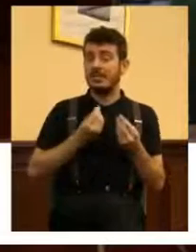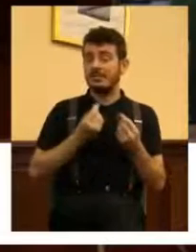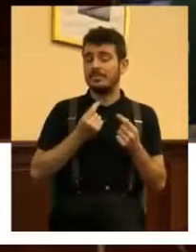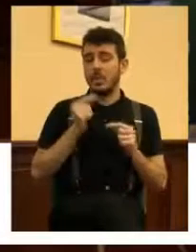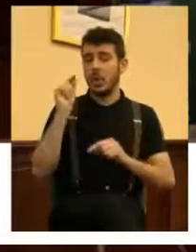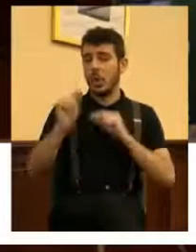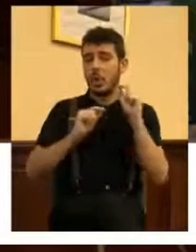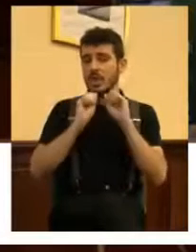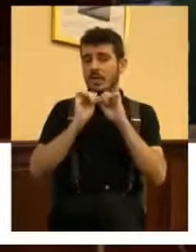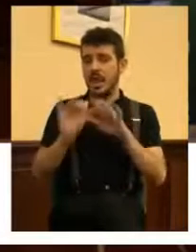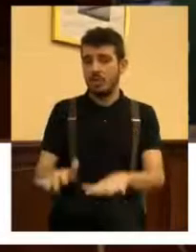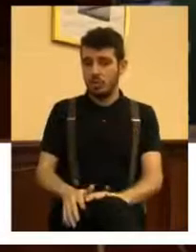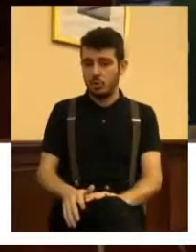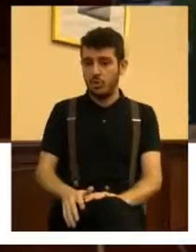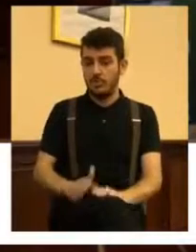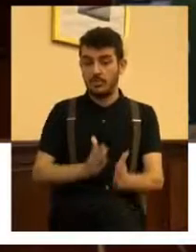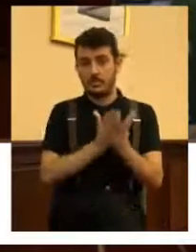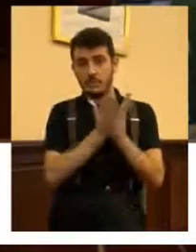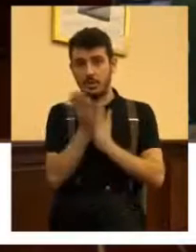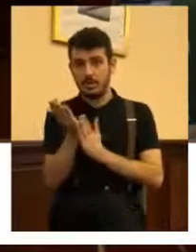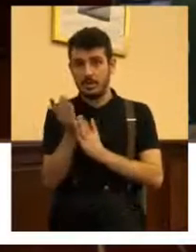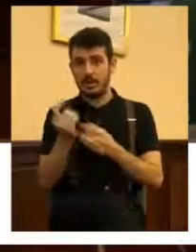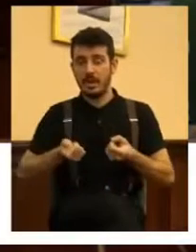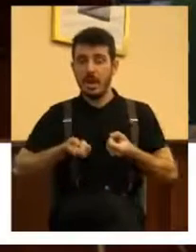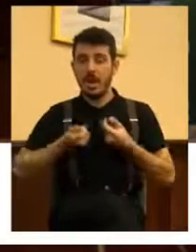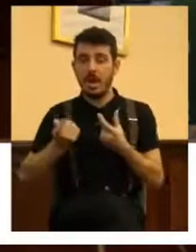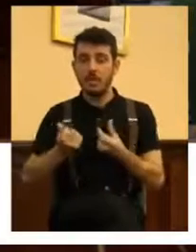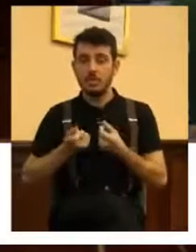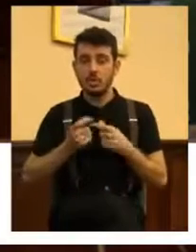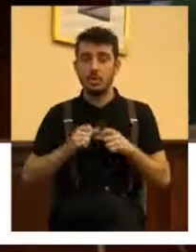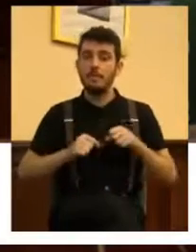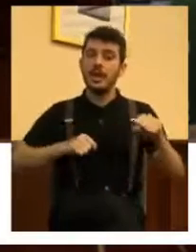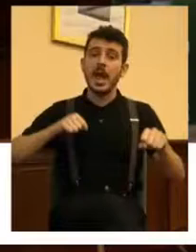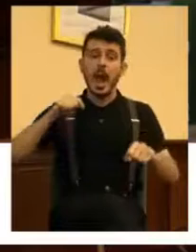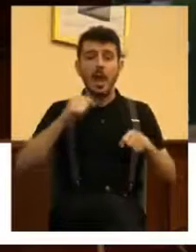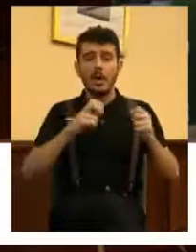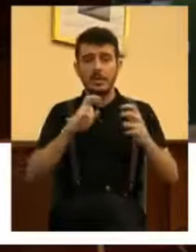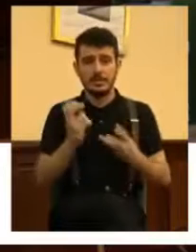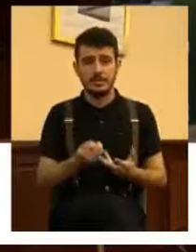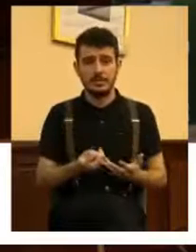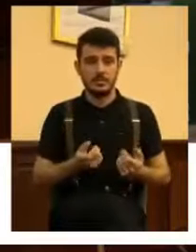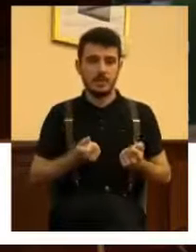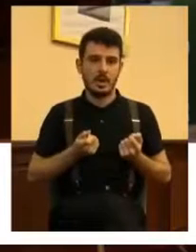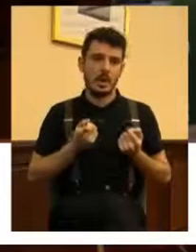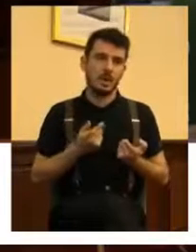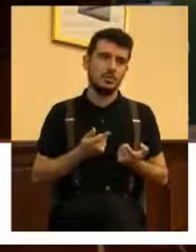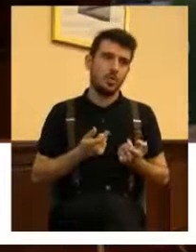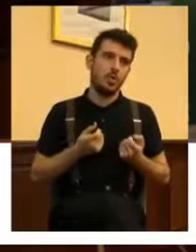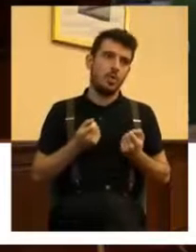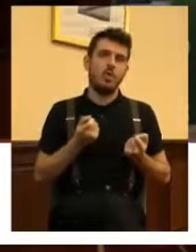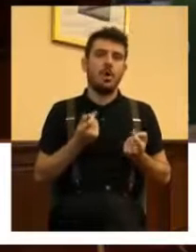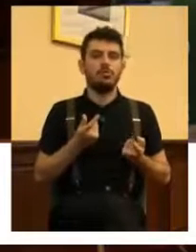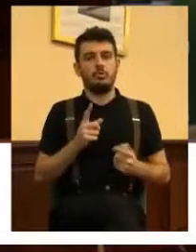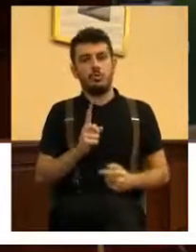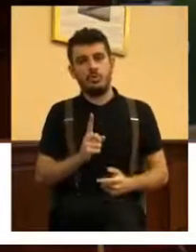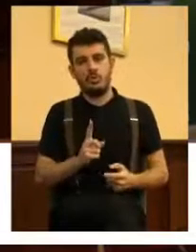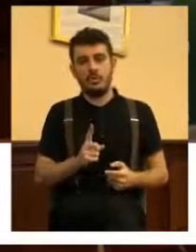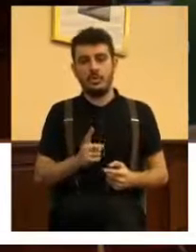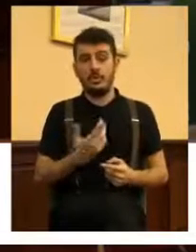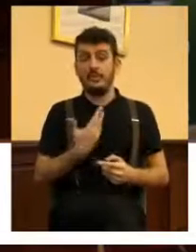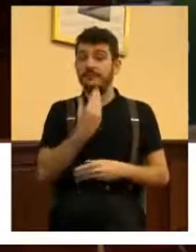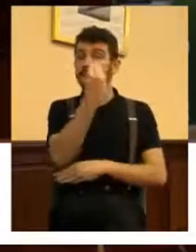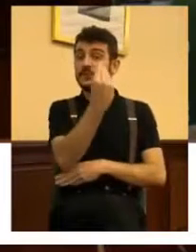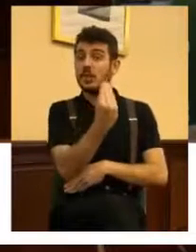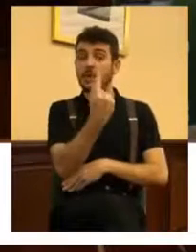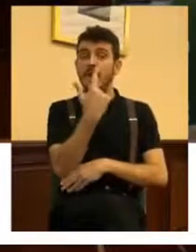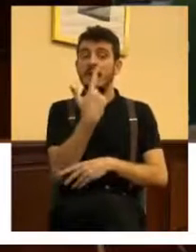contaminando. Luego, por otra parte, gasto en piraguas, en tal. Bueno, gasto o no gasto. Hay una figura